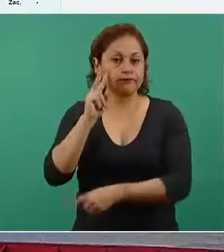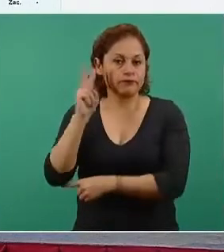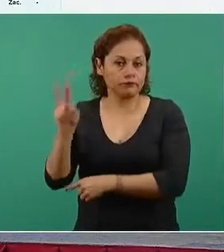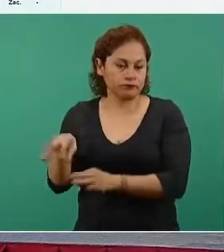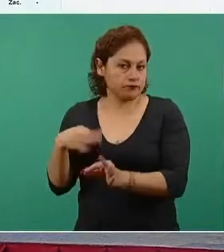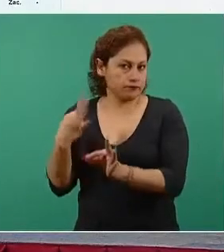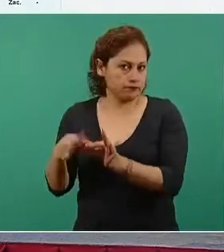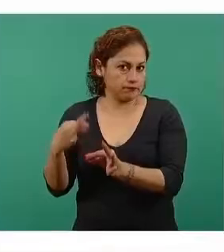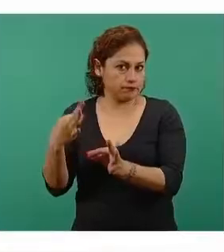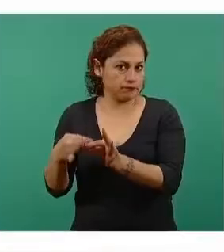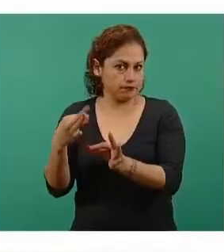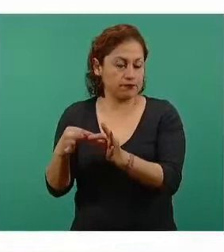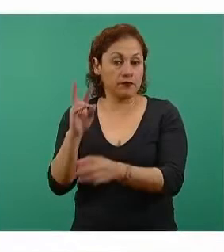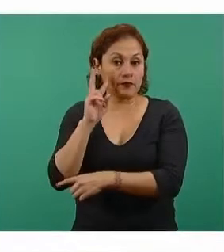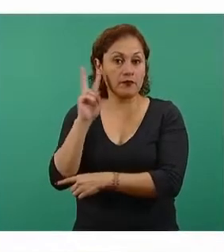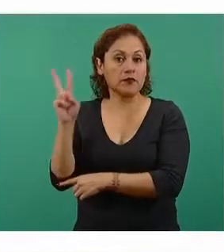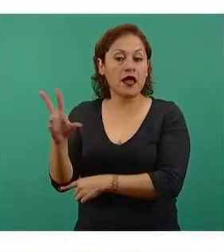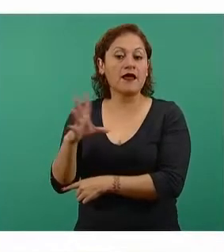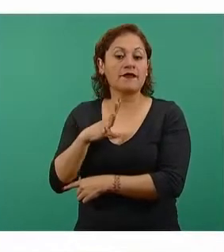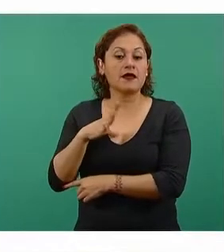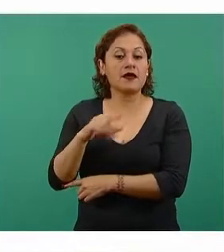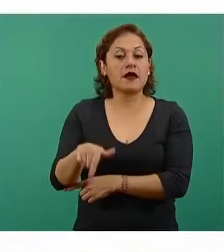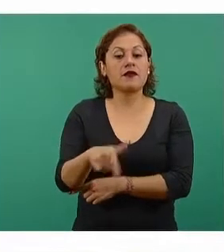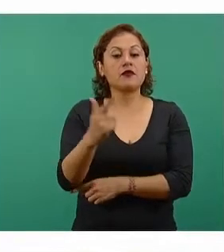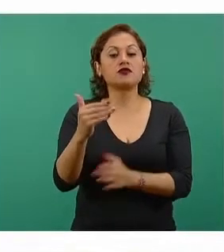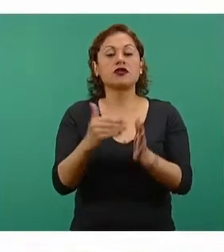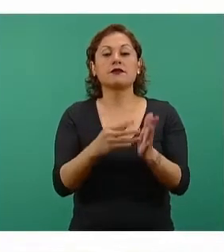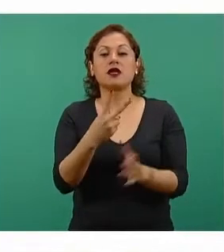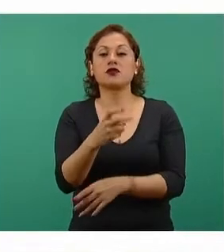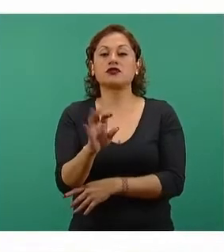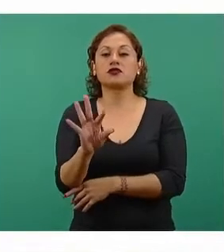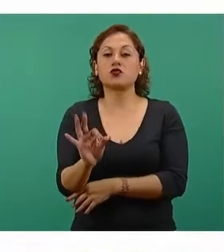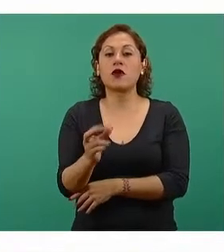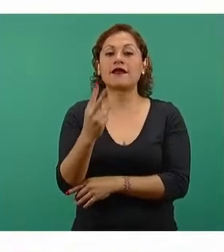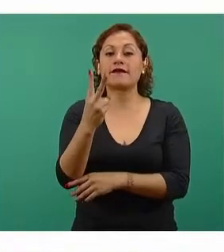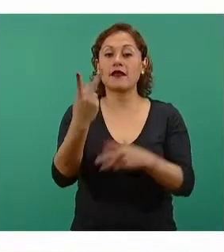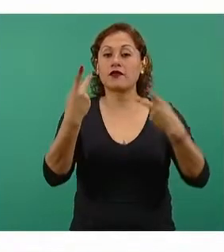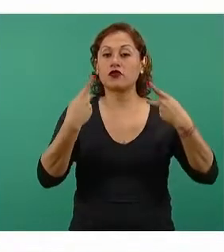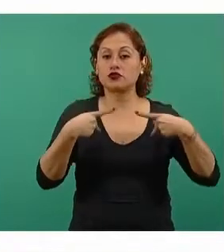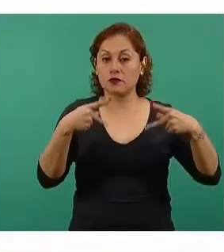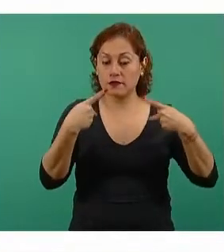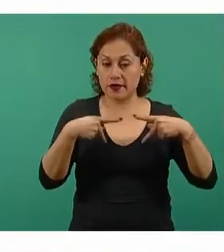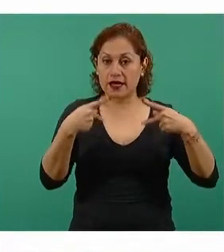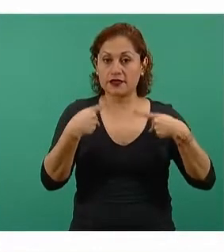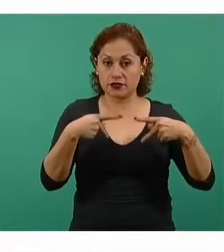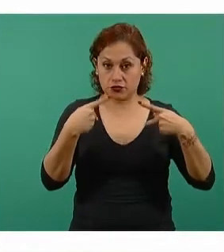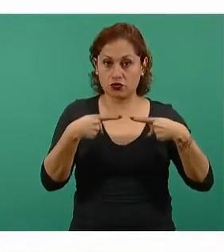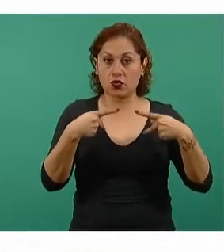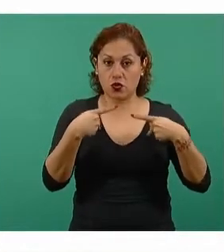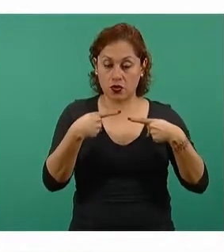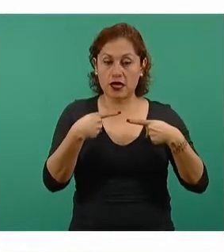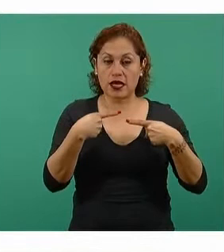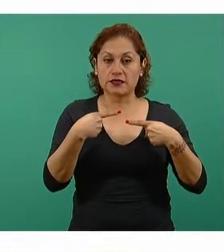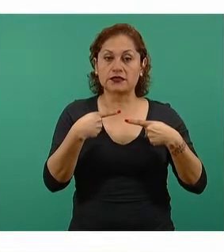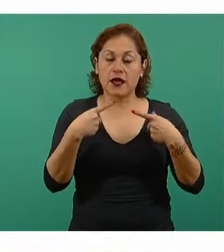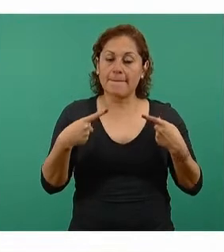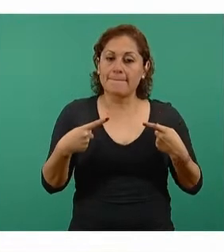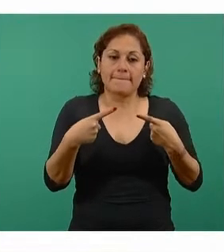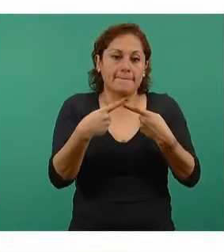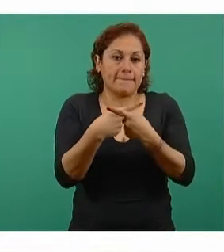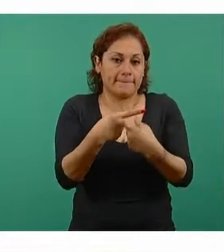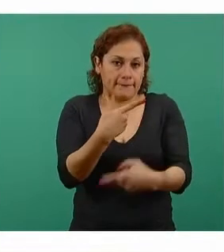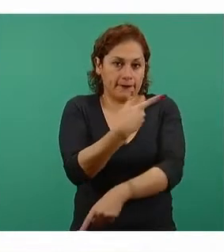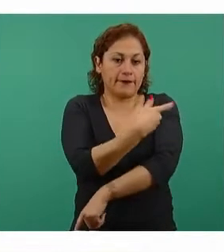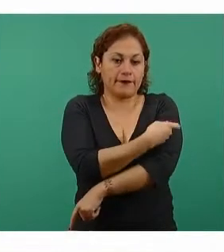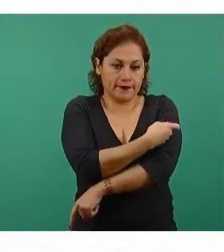cómo tenemos actualmente 12,242 registros dentro del sistema de SAVIS y cómo de